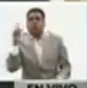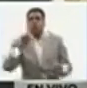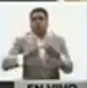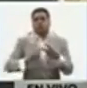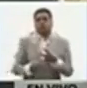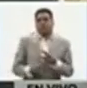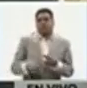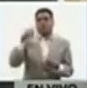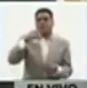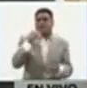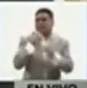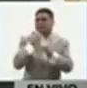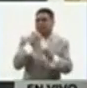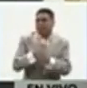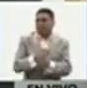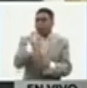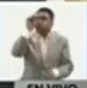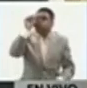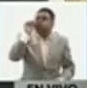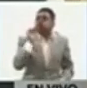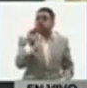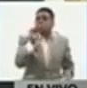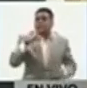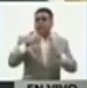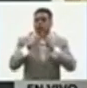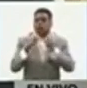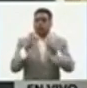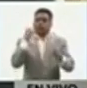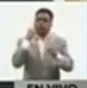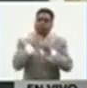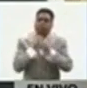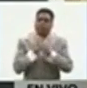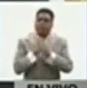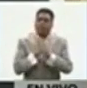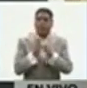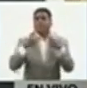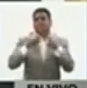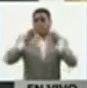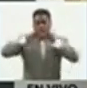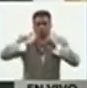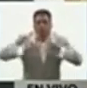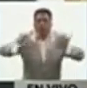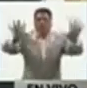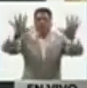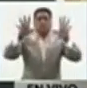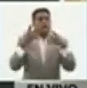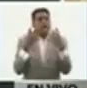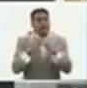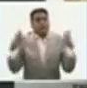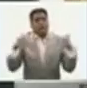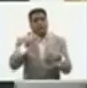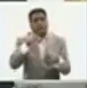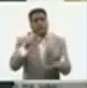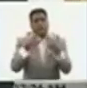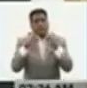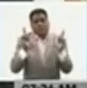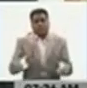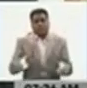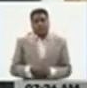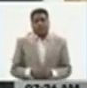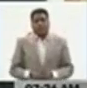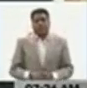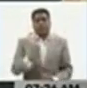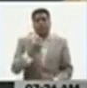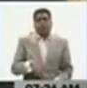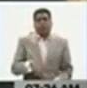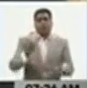acciones puntuales sobre esos medios de comunicación, pero en general existe la más amplia libertad. Venezuela, por ejemplo, tiene casi